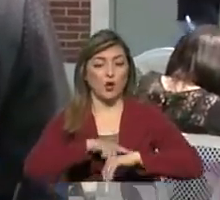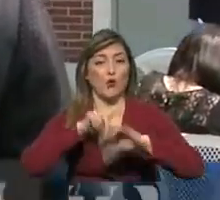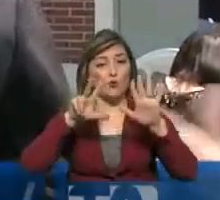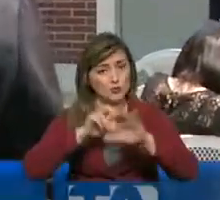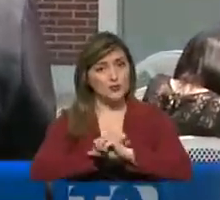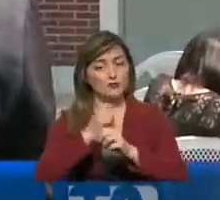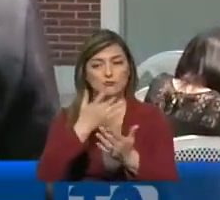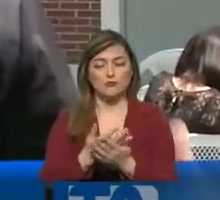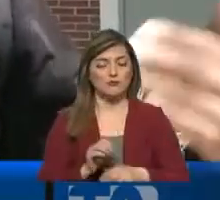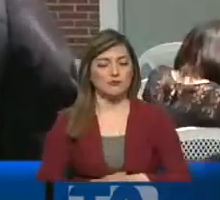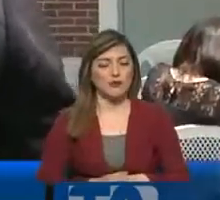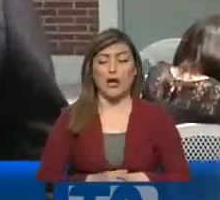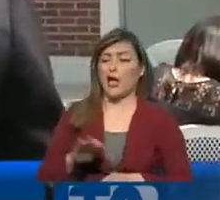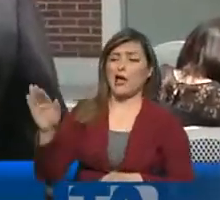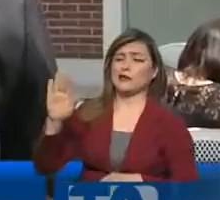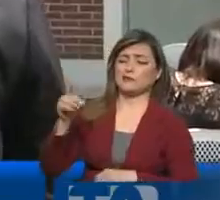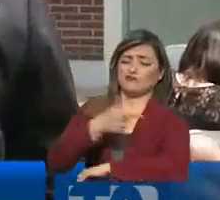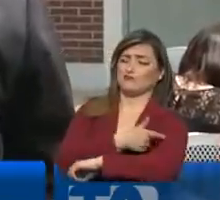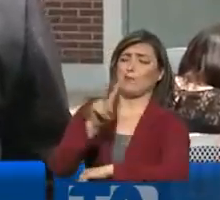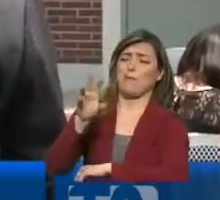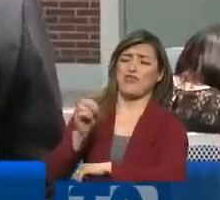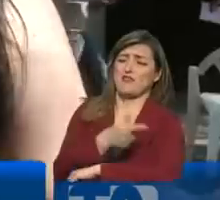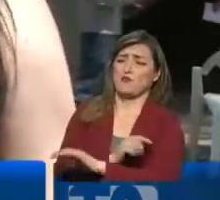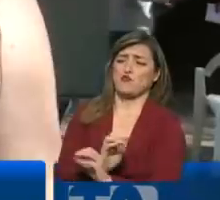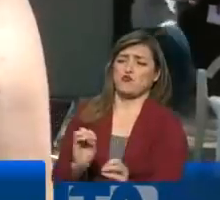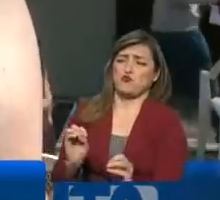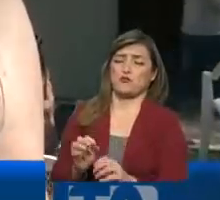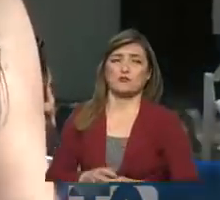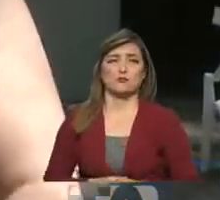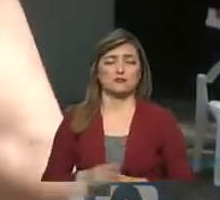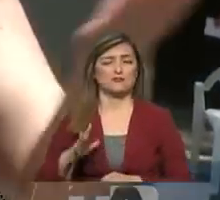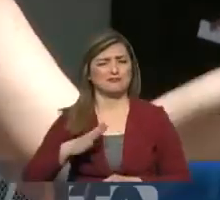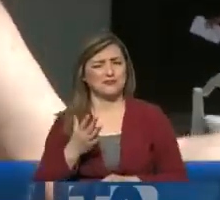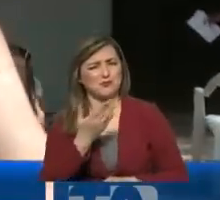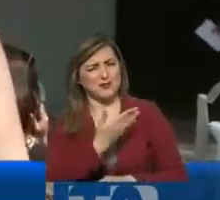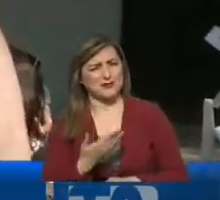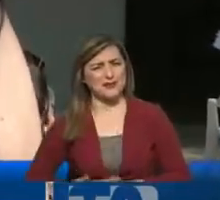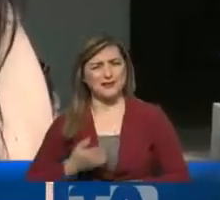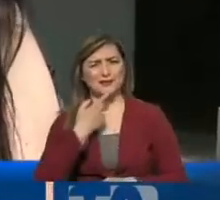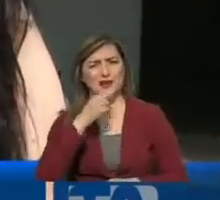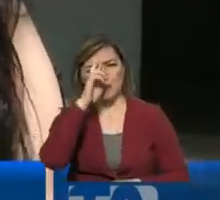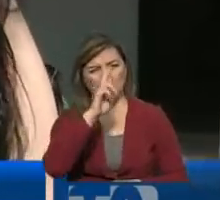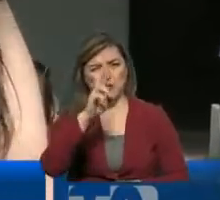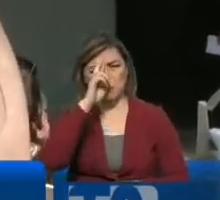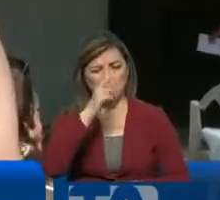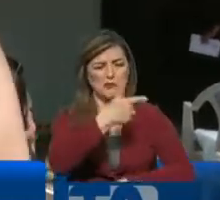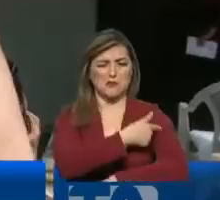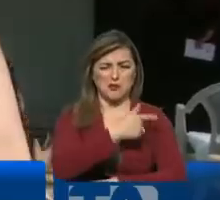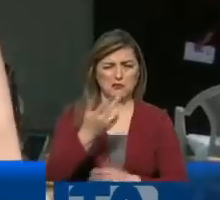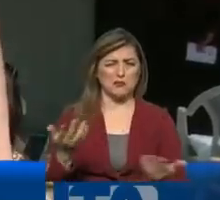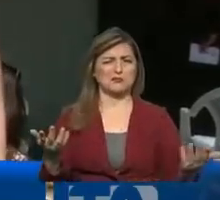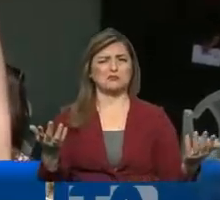la mañana y que no hay dosis, que han vacunado ya 20 dosis y que se ha acabado. El señor presidente ha hablado mucho de la vacuna